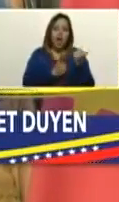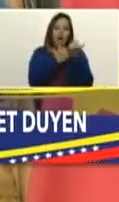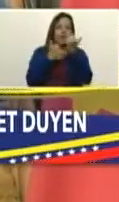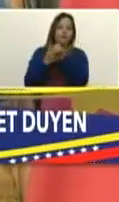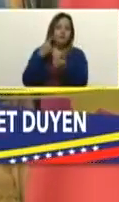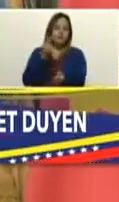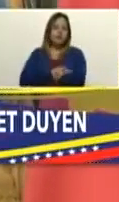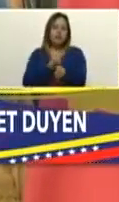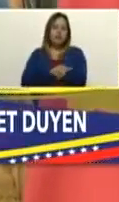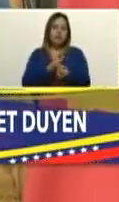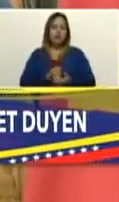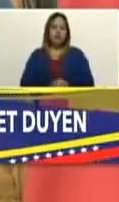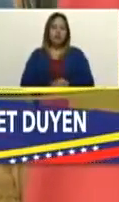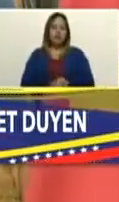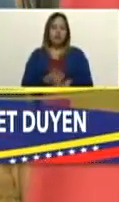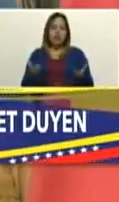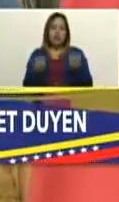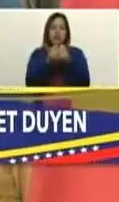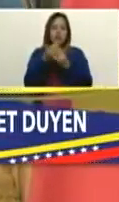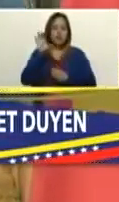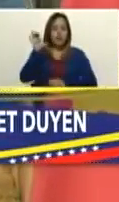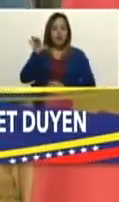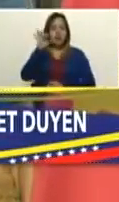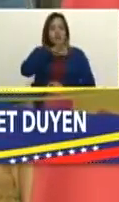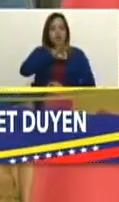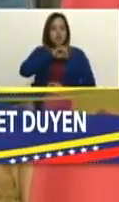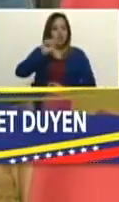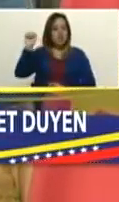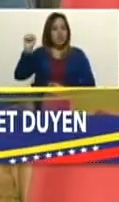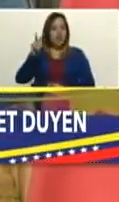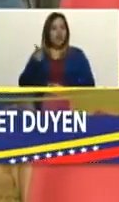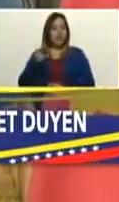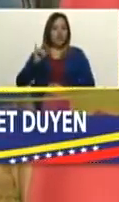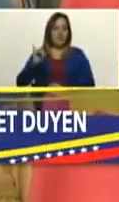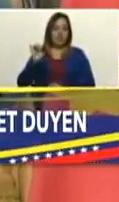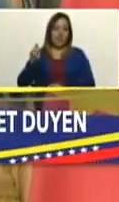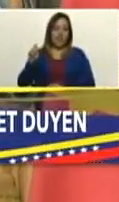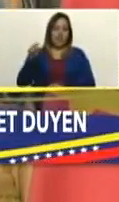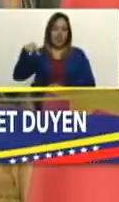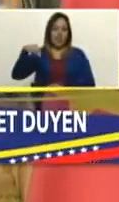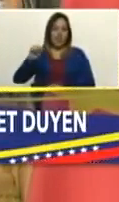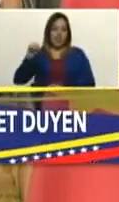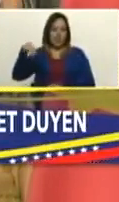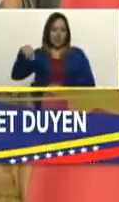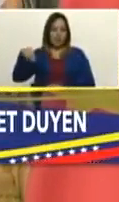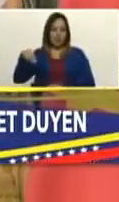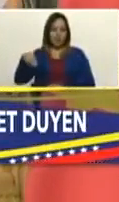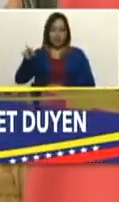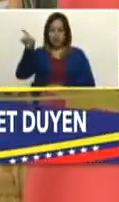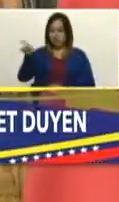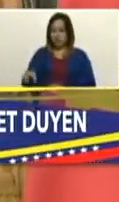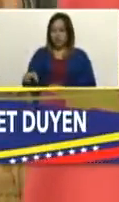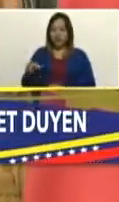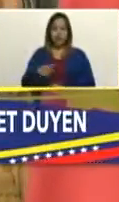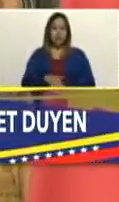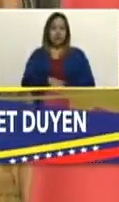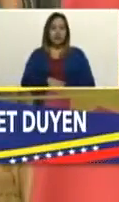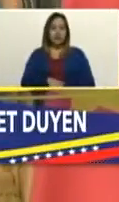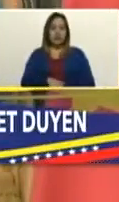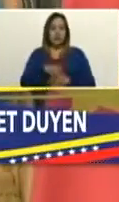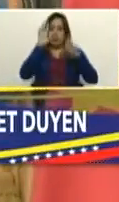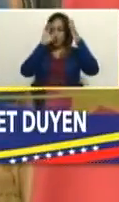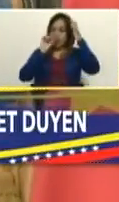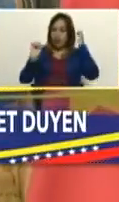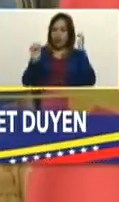hermandad con la República Socialista de Vietnam. Señor embajador, su